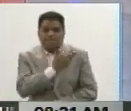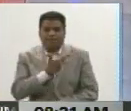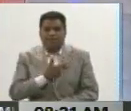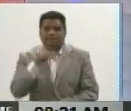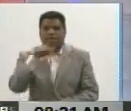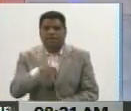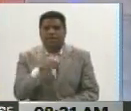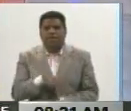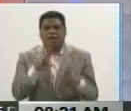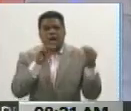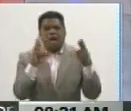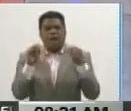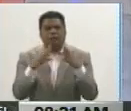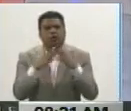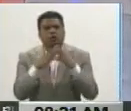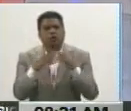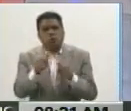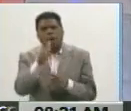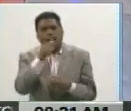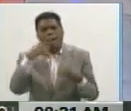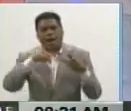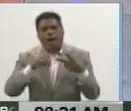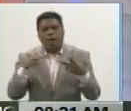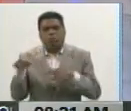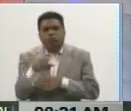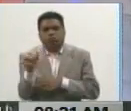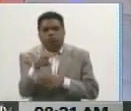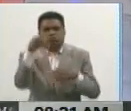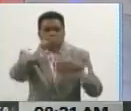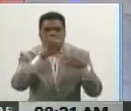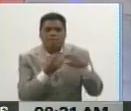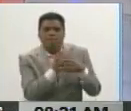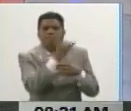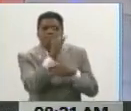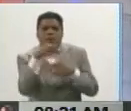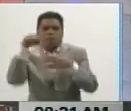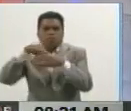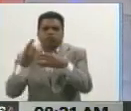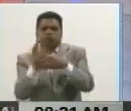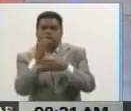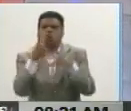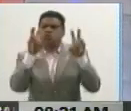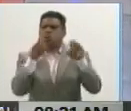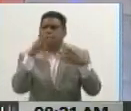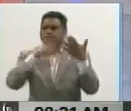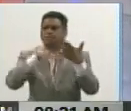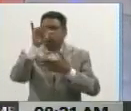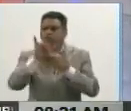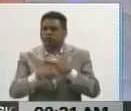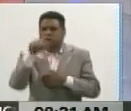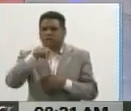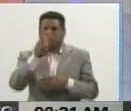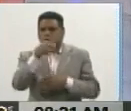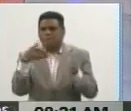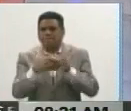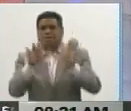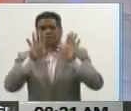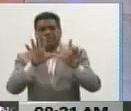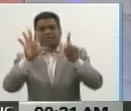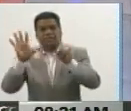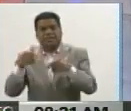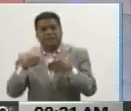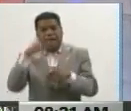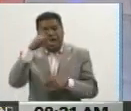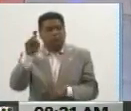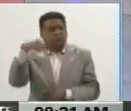sobre el tema de las cuencas hidrográficas, la reforestación, pero además hay nuevos planes, proyectos para culminar este año 2016 y para proyectarnos hacia el año venidero.